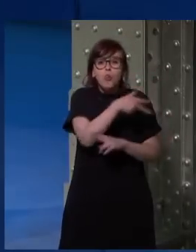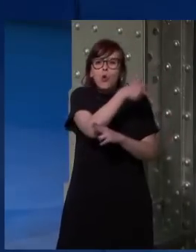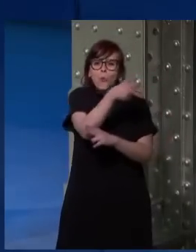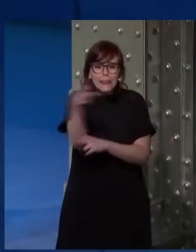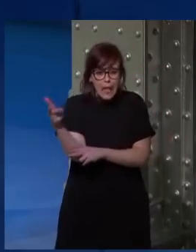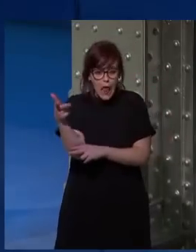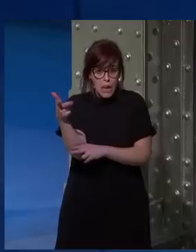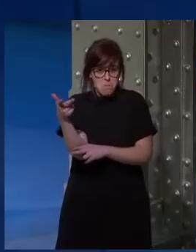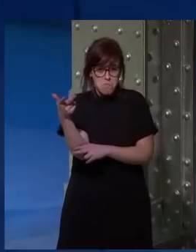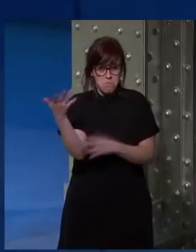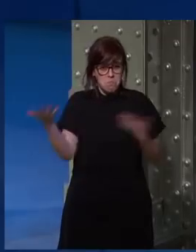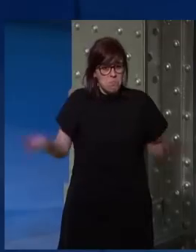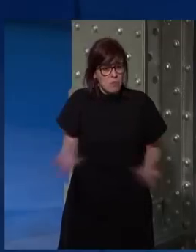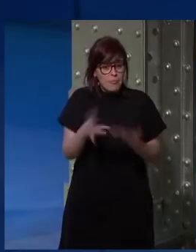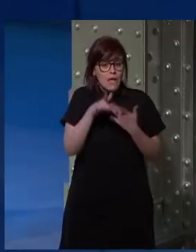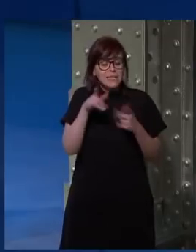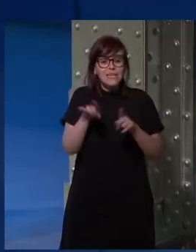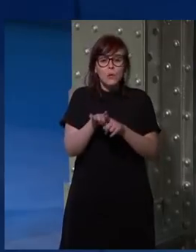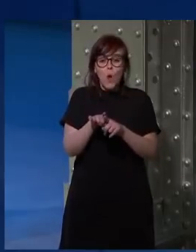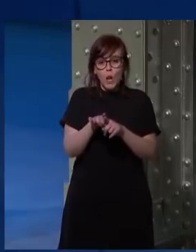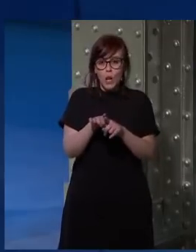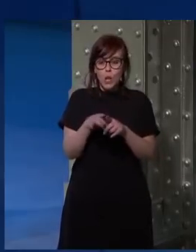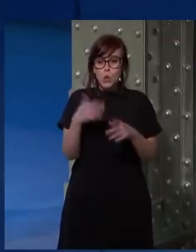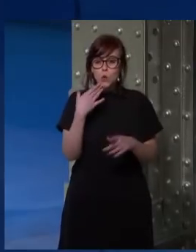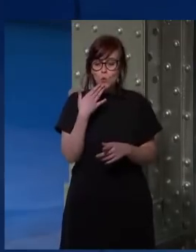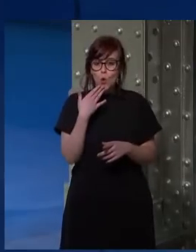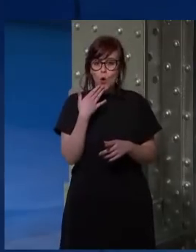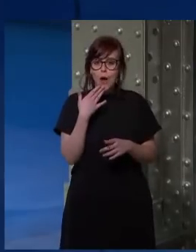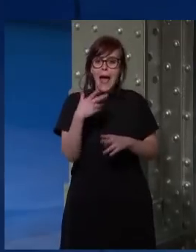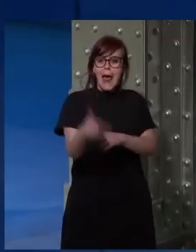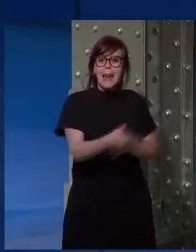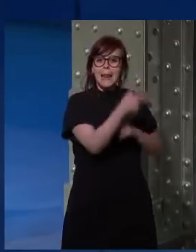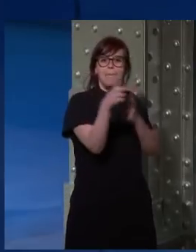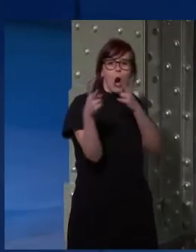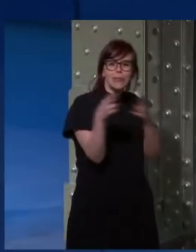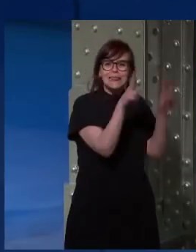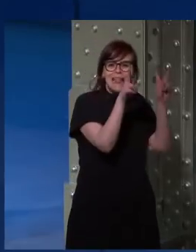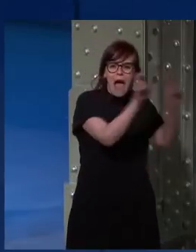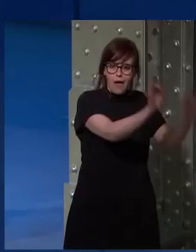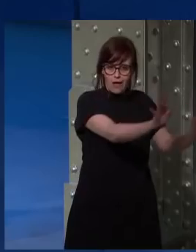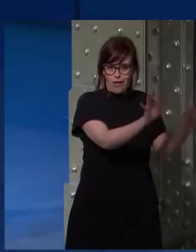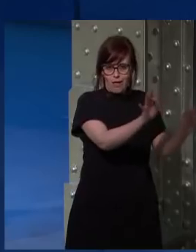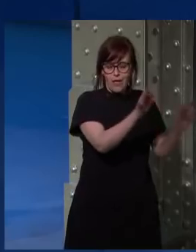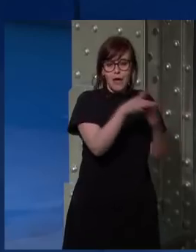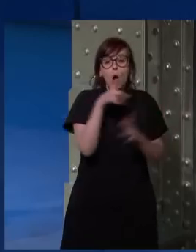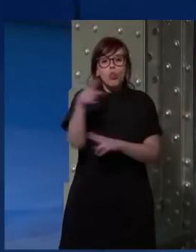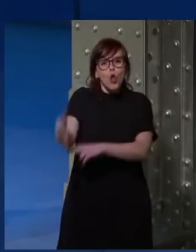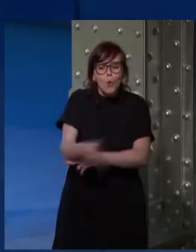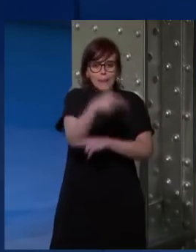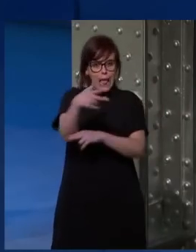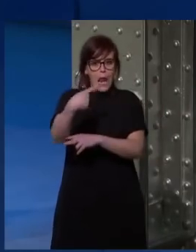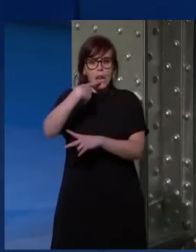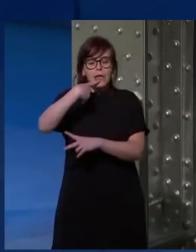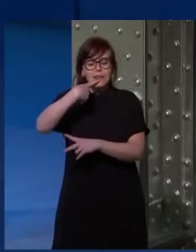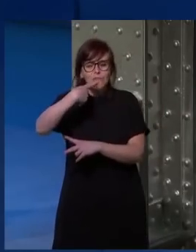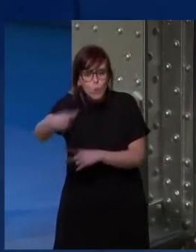documental es el que ha ocupado el espacio del gran reportaje, y el documental se hace con muchísimas